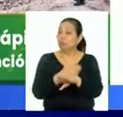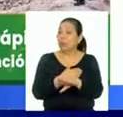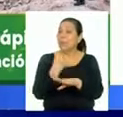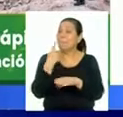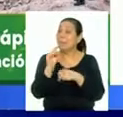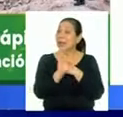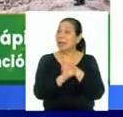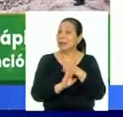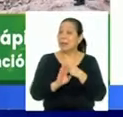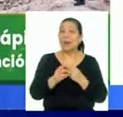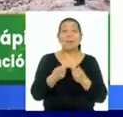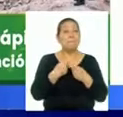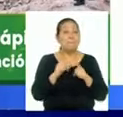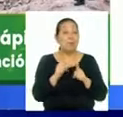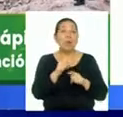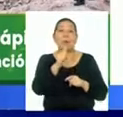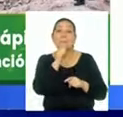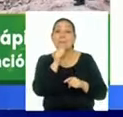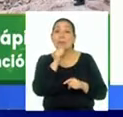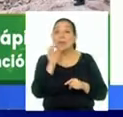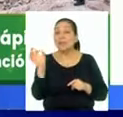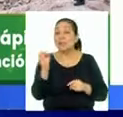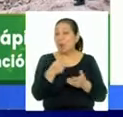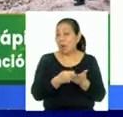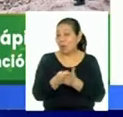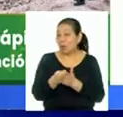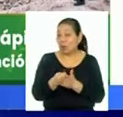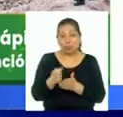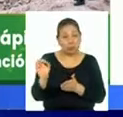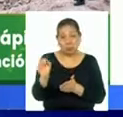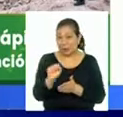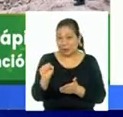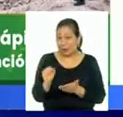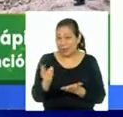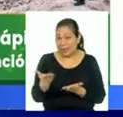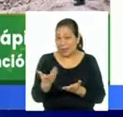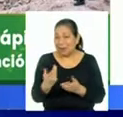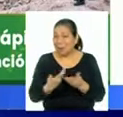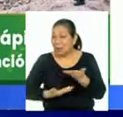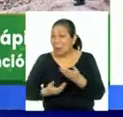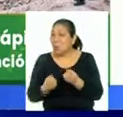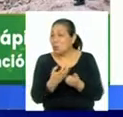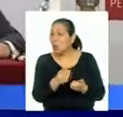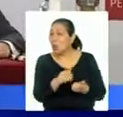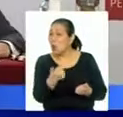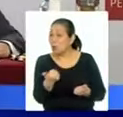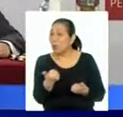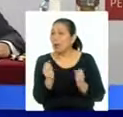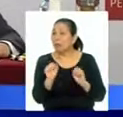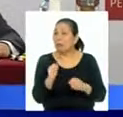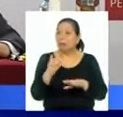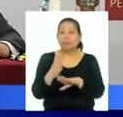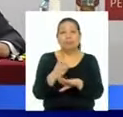para garantizar la propiedad pública y privada sin costo social, casos Morro Solar, Lome Corvina y muchos otros que se han desarrollado o han sucedido a lo